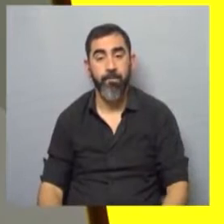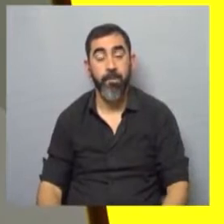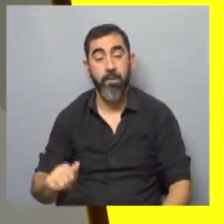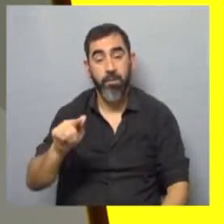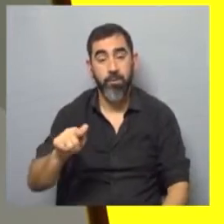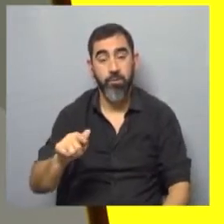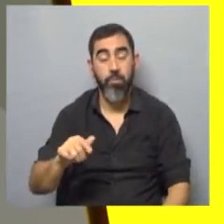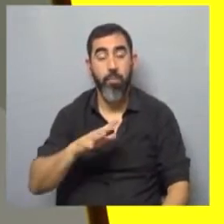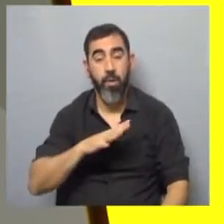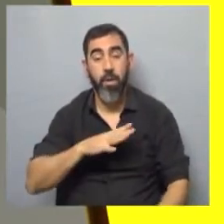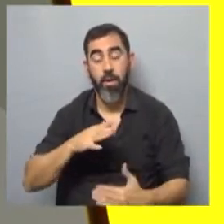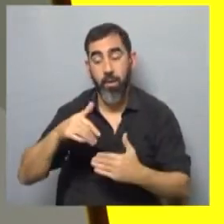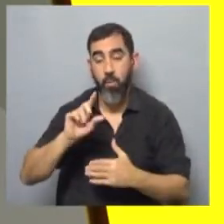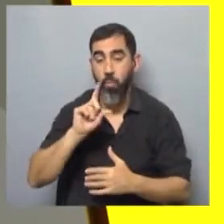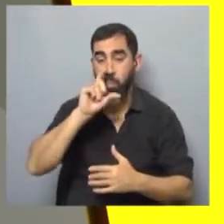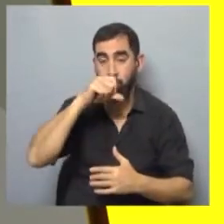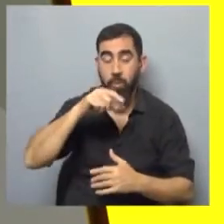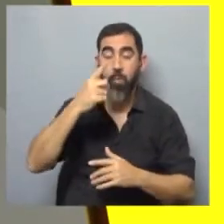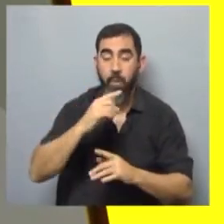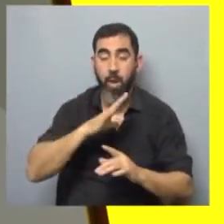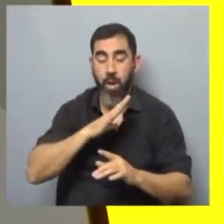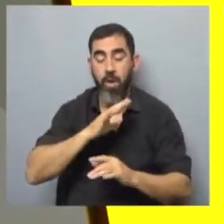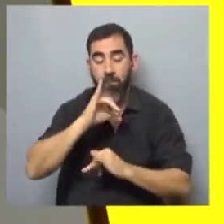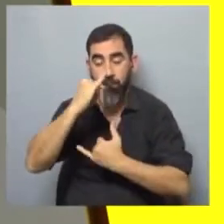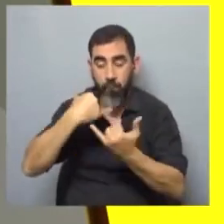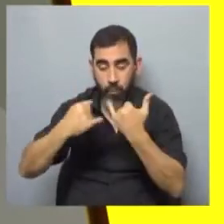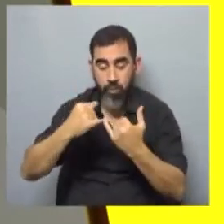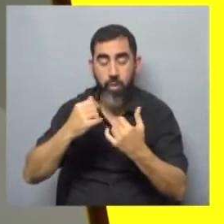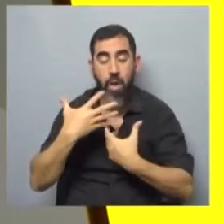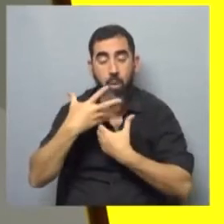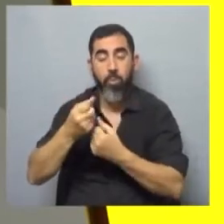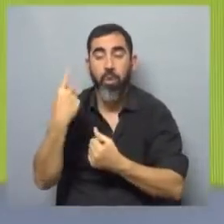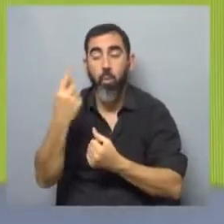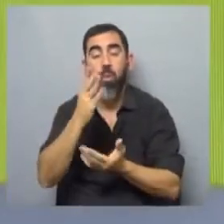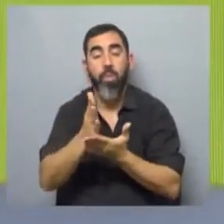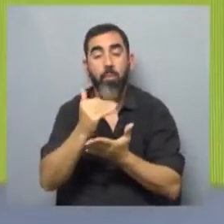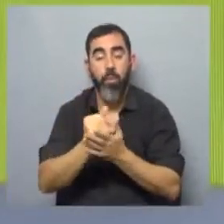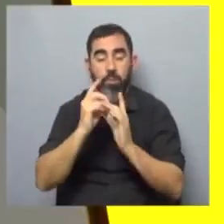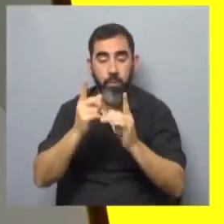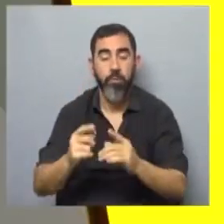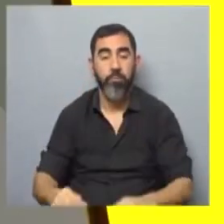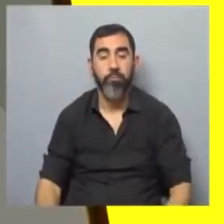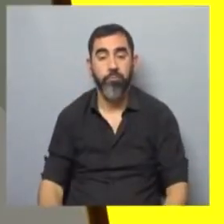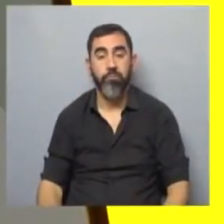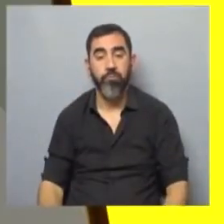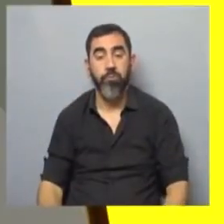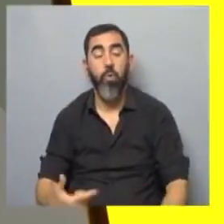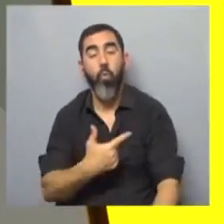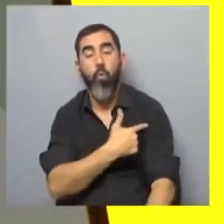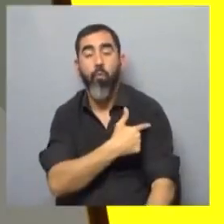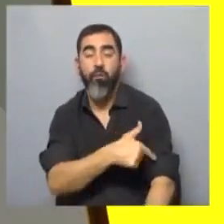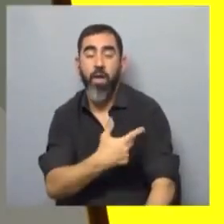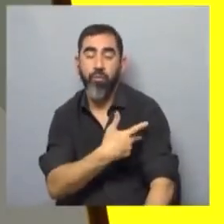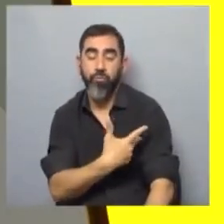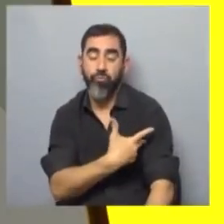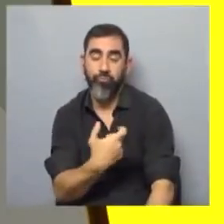para los que estamos cerca de la capital, pero infórmense y den una mano también en cada departamento. En cada departamento. Una mano, no un brazo. Un brazo, o los dos.